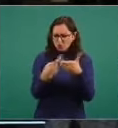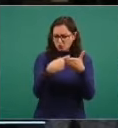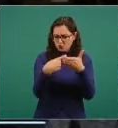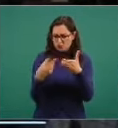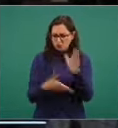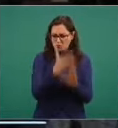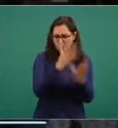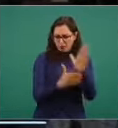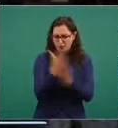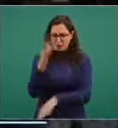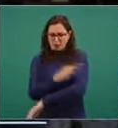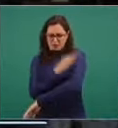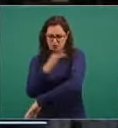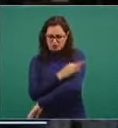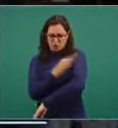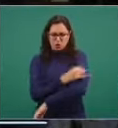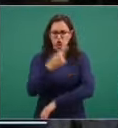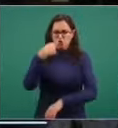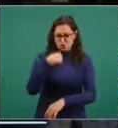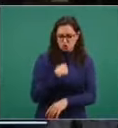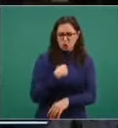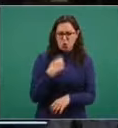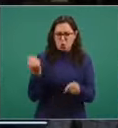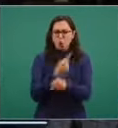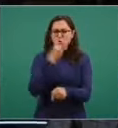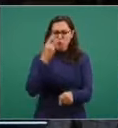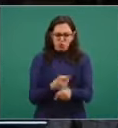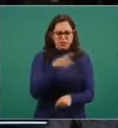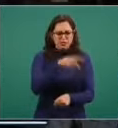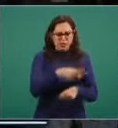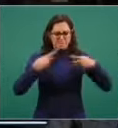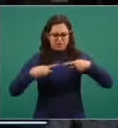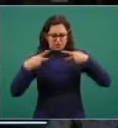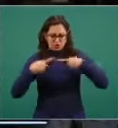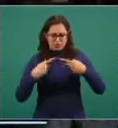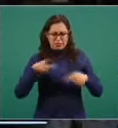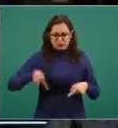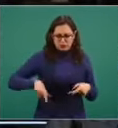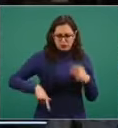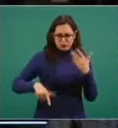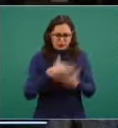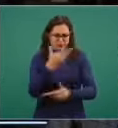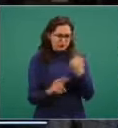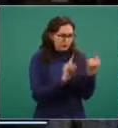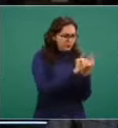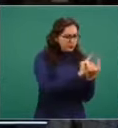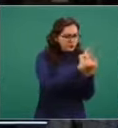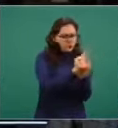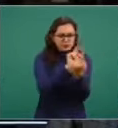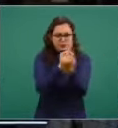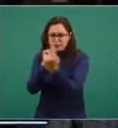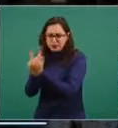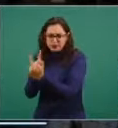que conformarán estas 10.000 brigadas para vacunación. No encontré en ninguno de